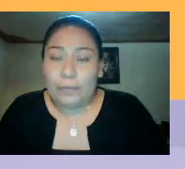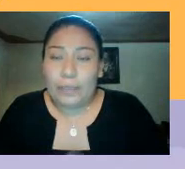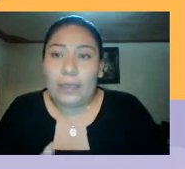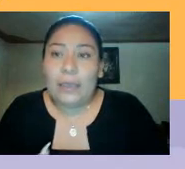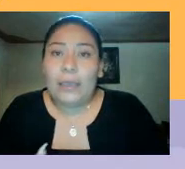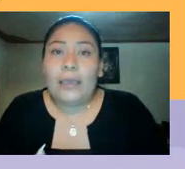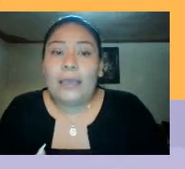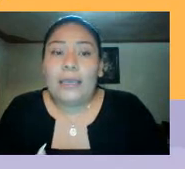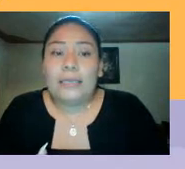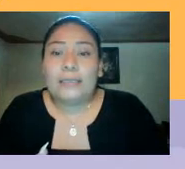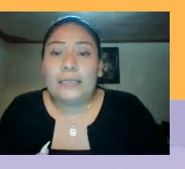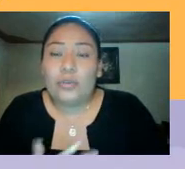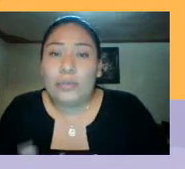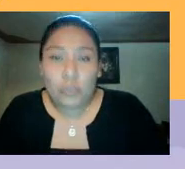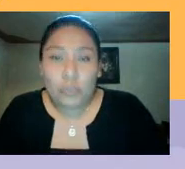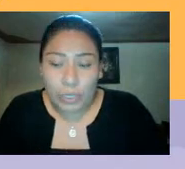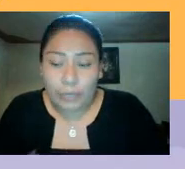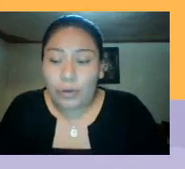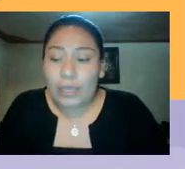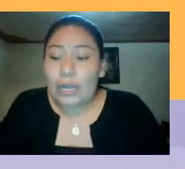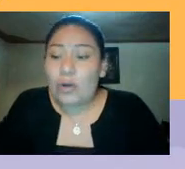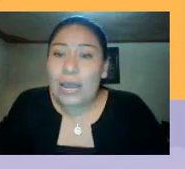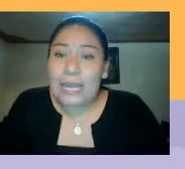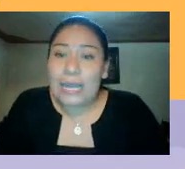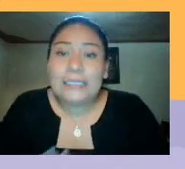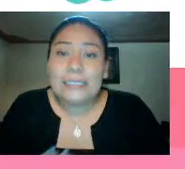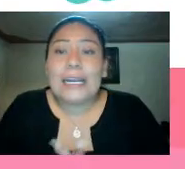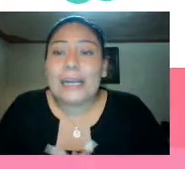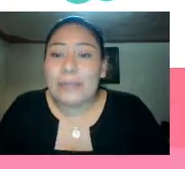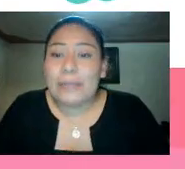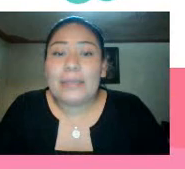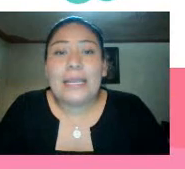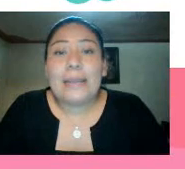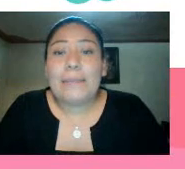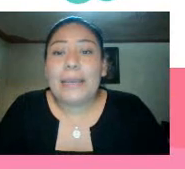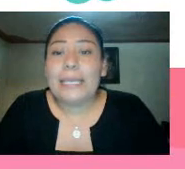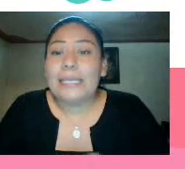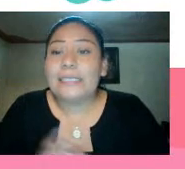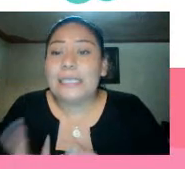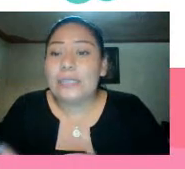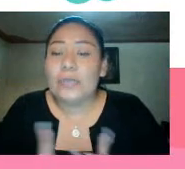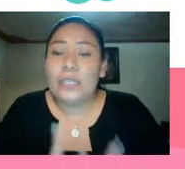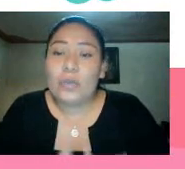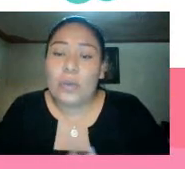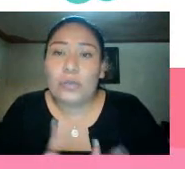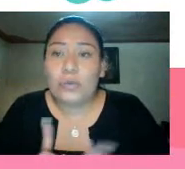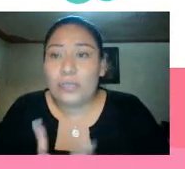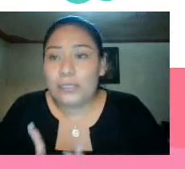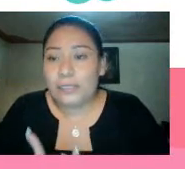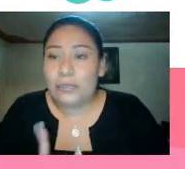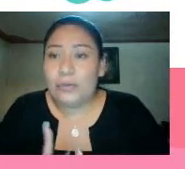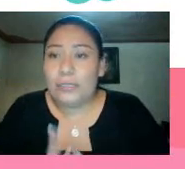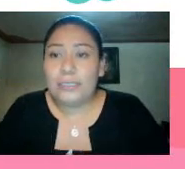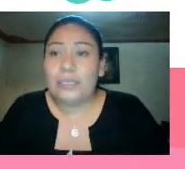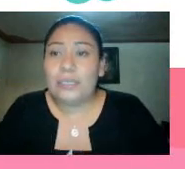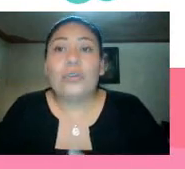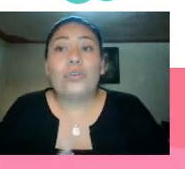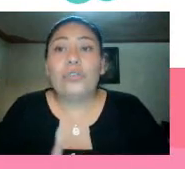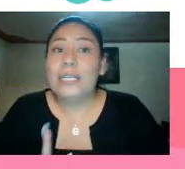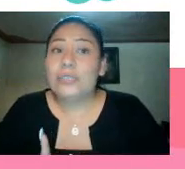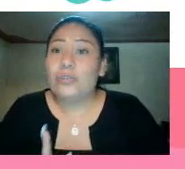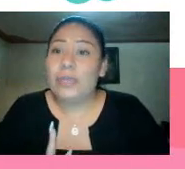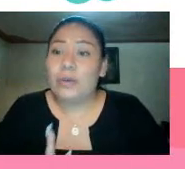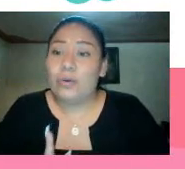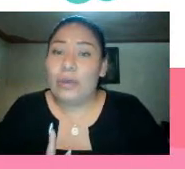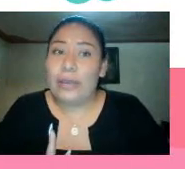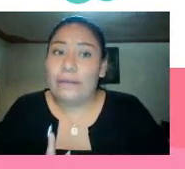contestando. Tomen su libro y localicen rápidamente la página 124 y 125. No